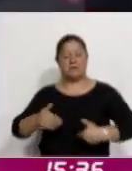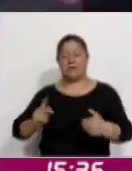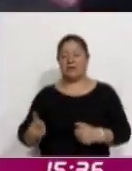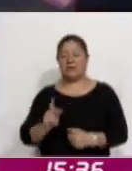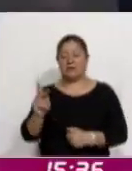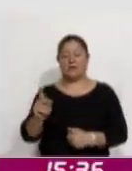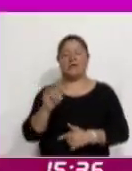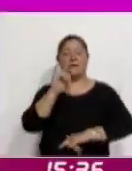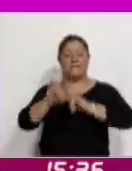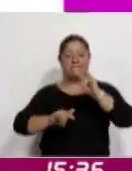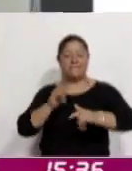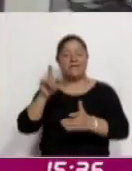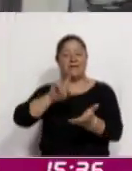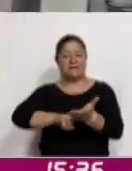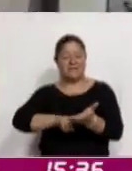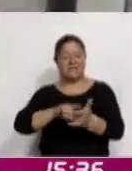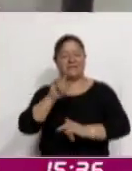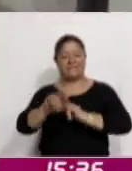Ferial.